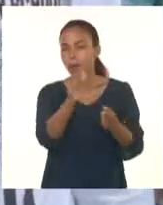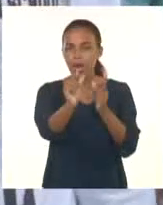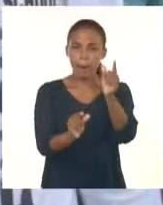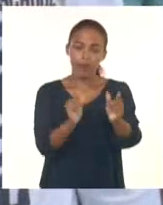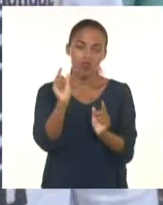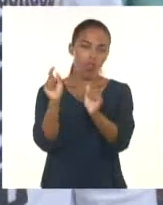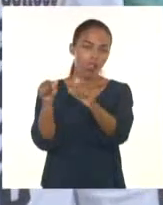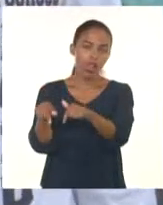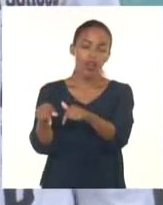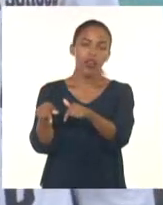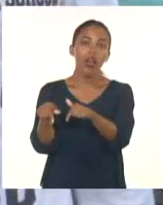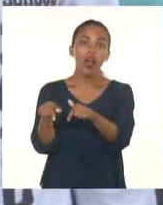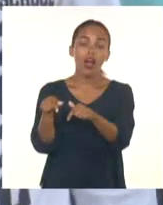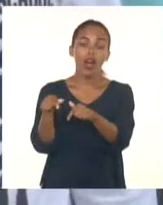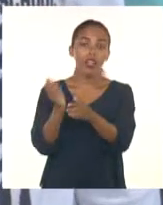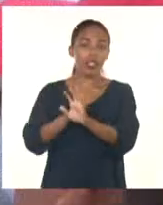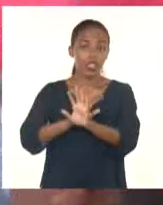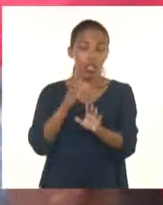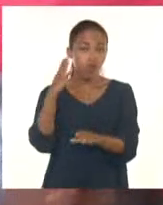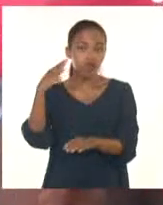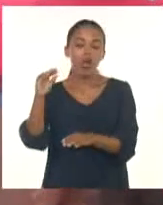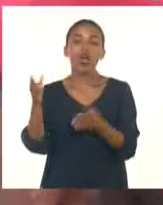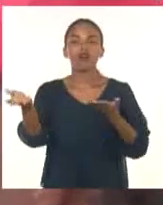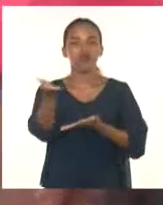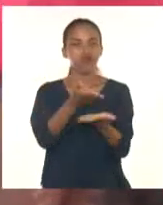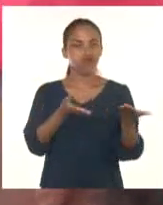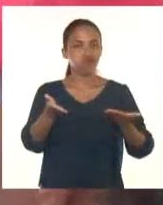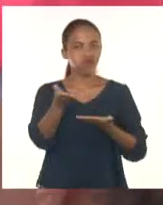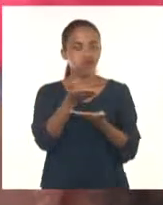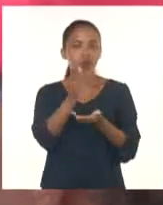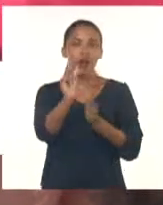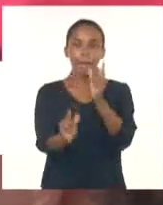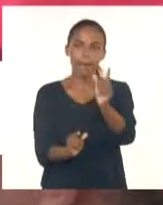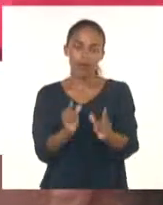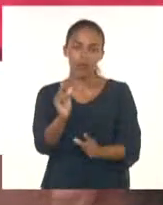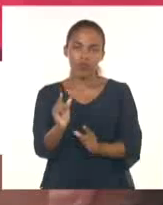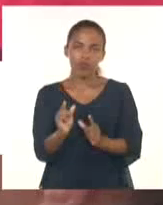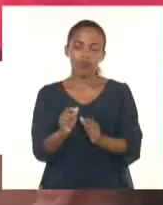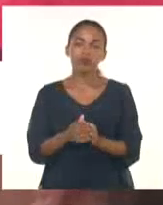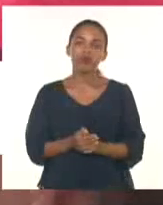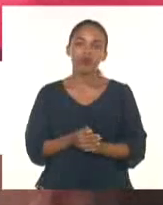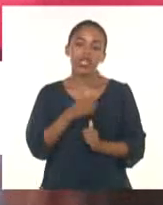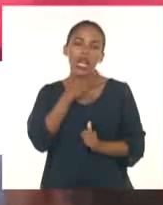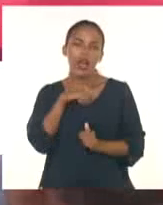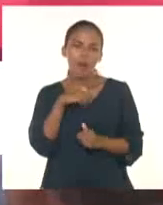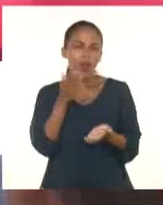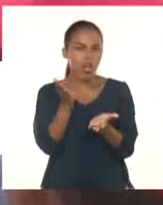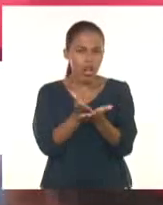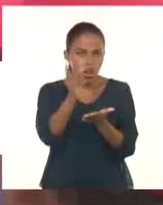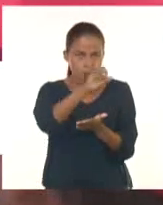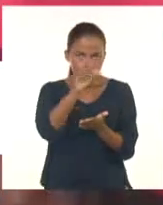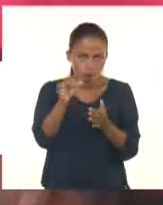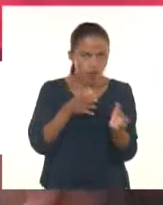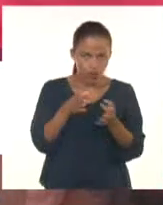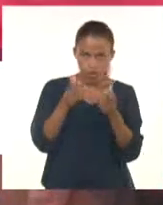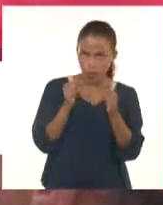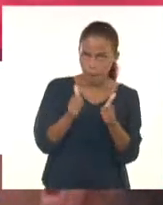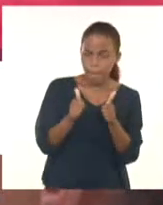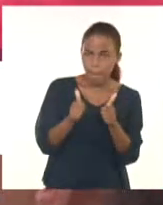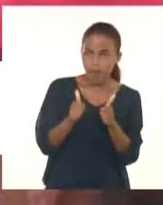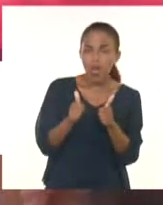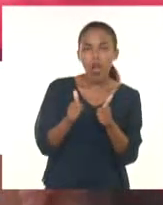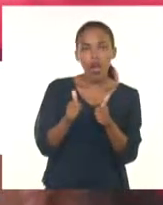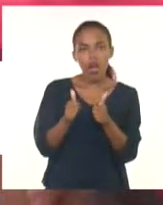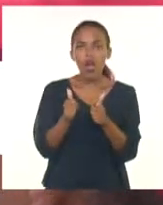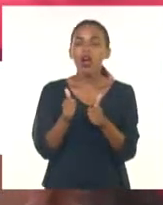A la salida, dialogó con los pobladores. La escuelita funciona bien, los padres están contentos con el funcionamiento de la escuela. Consultorio, buenos médicos. Buenos médicos.